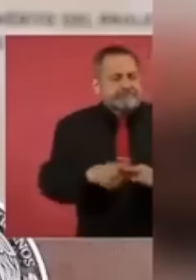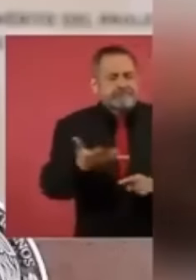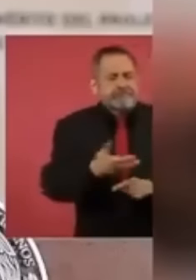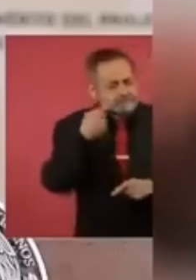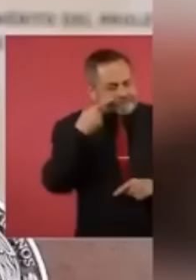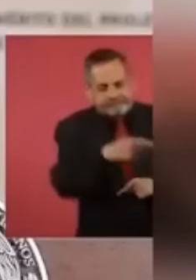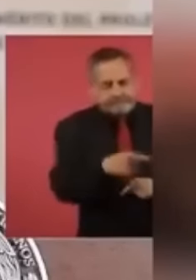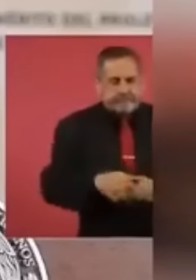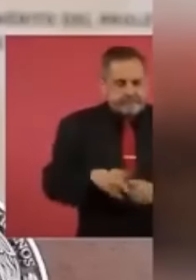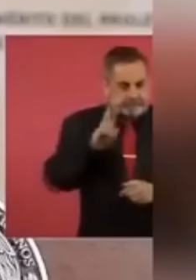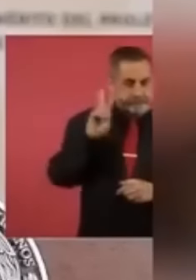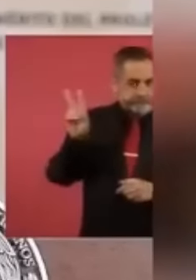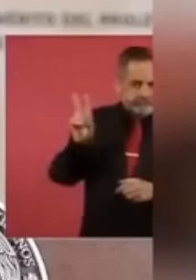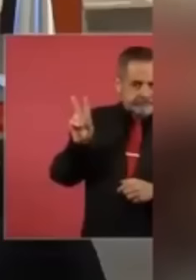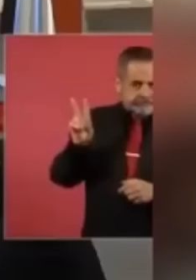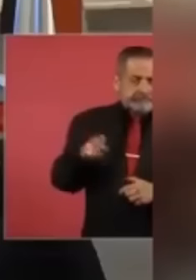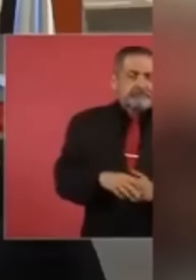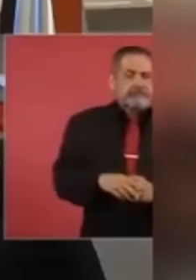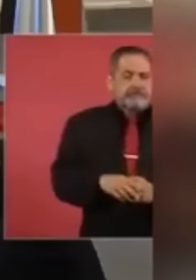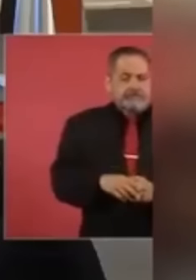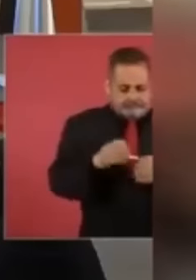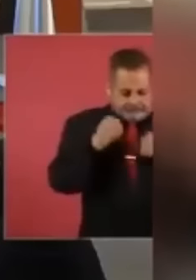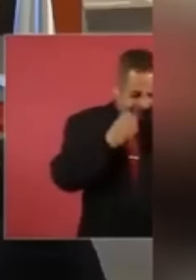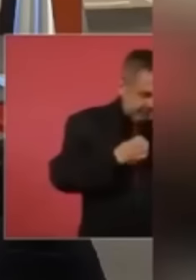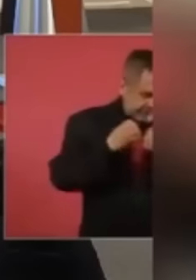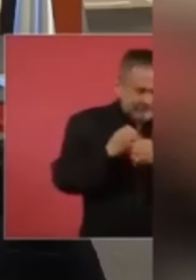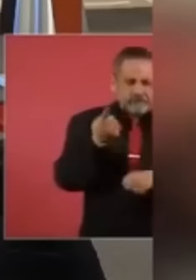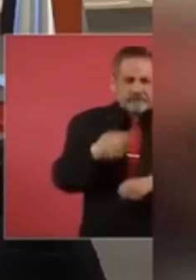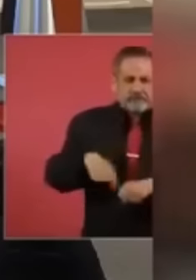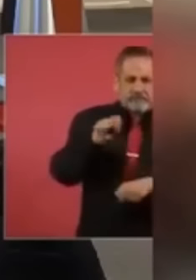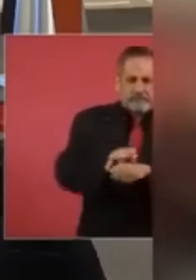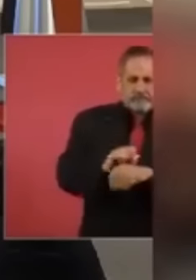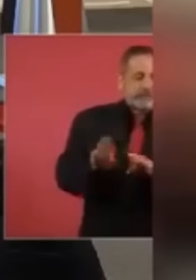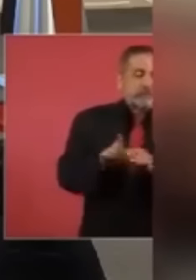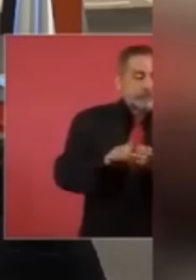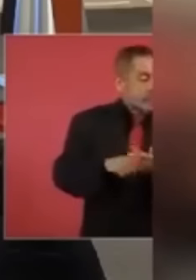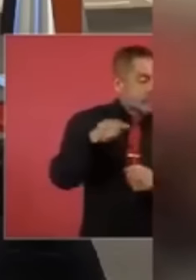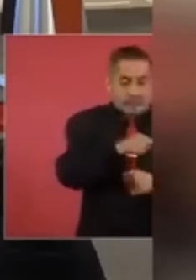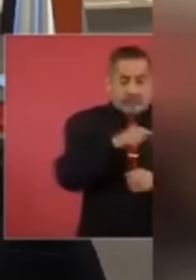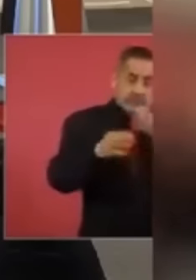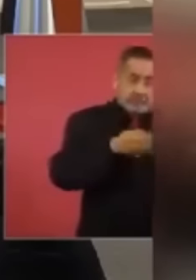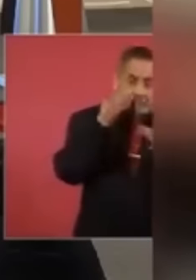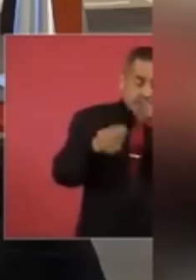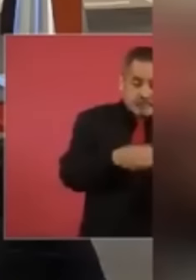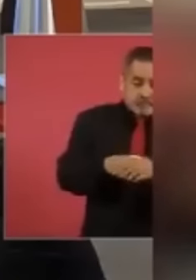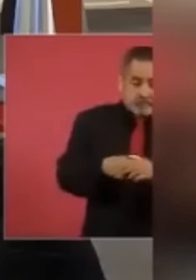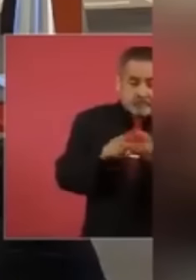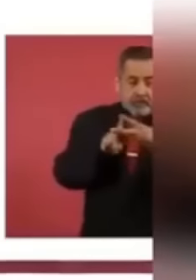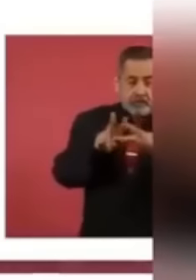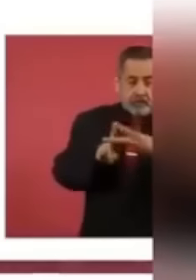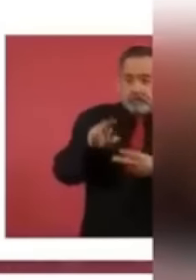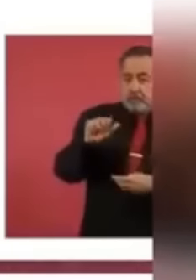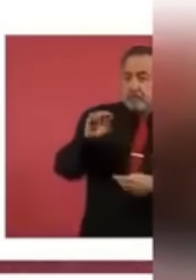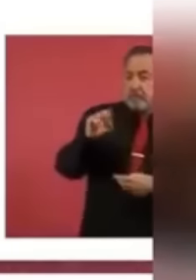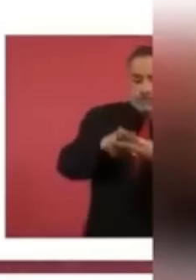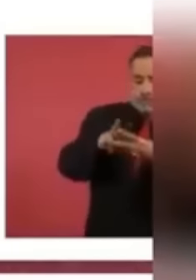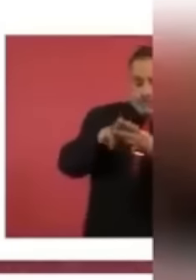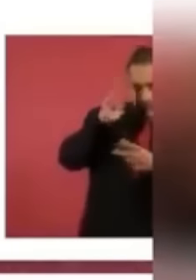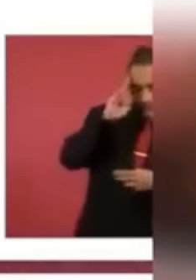Obrador aquí mostramos una un análisis de la semana en la que aumentaron las menciones de amlo